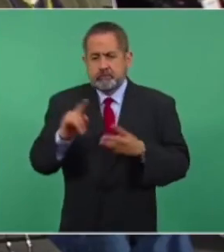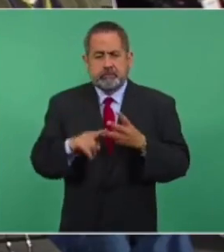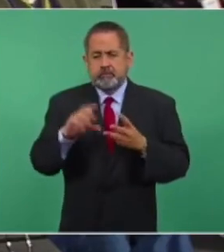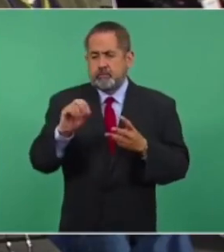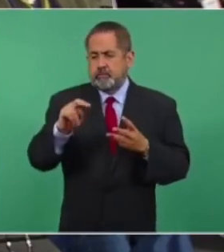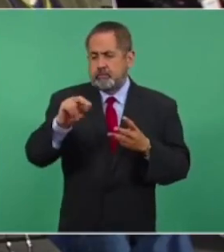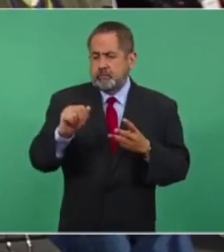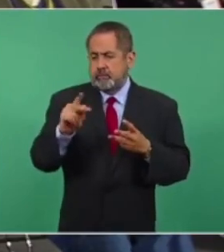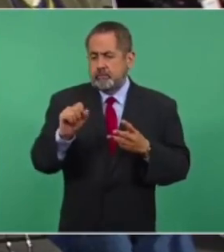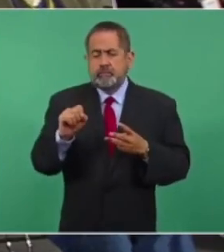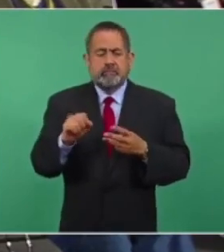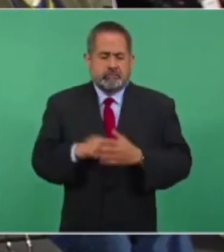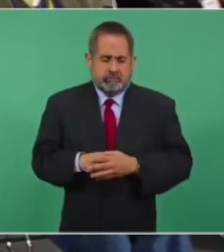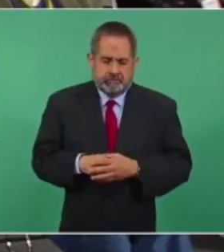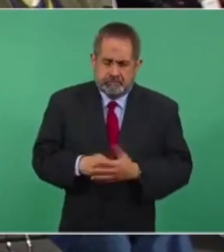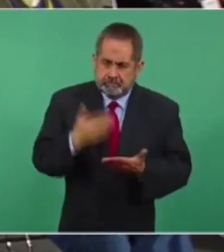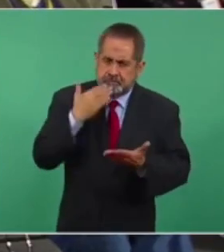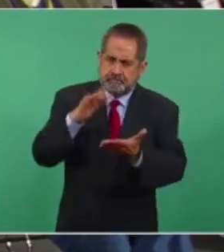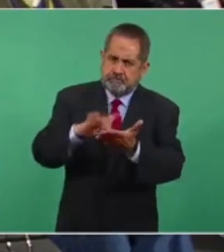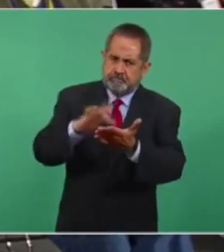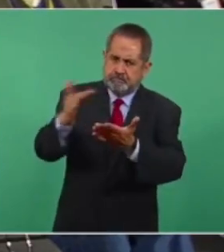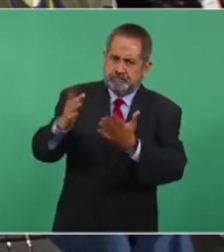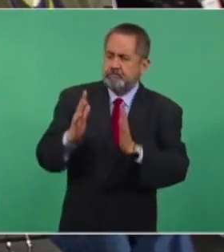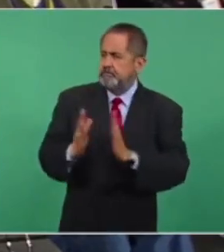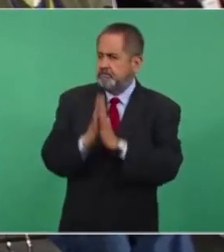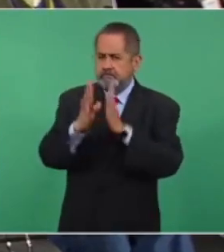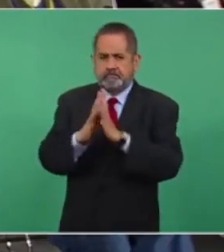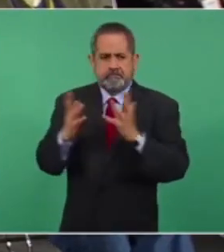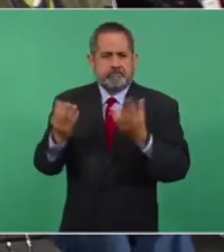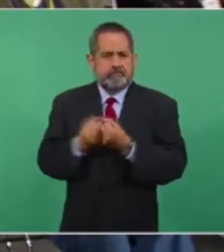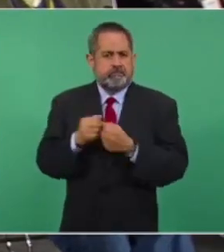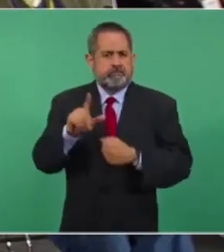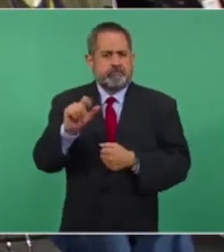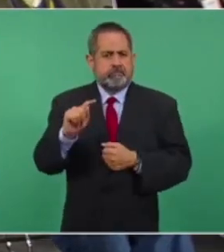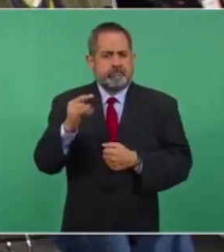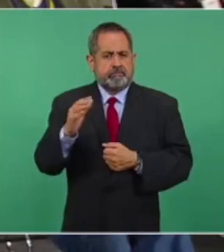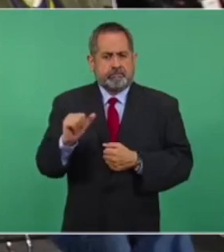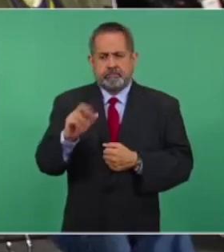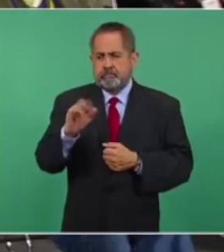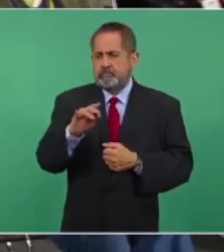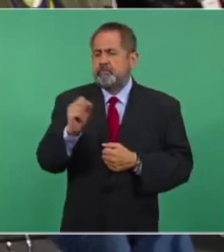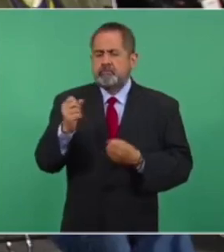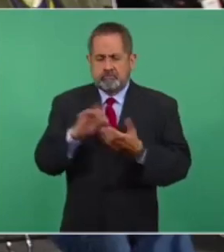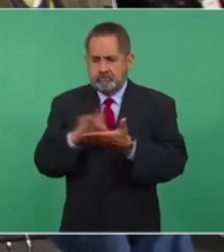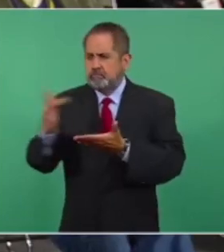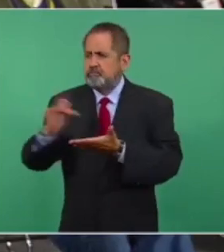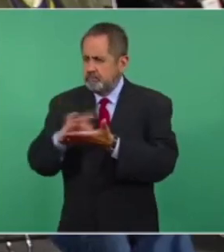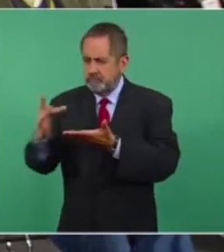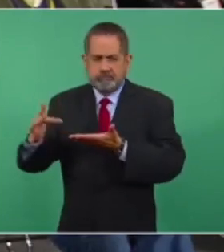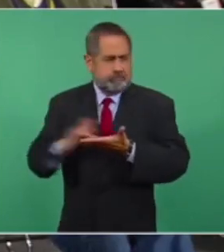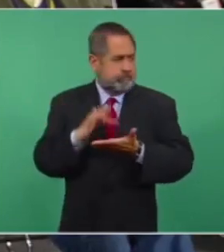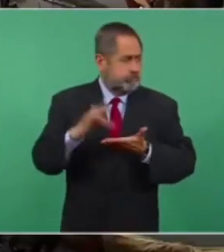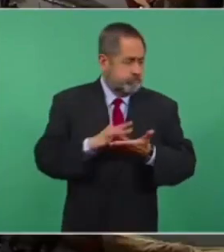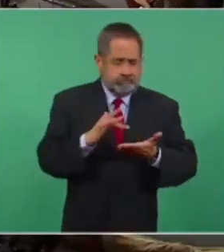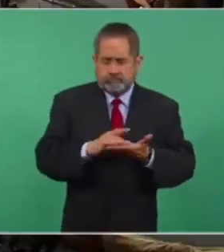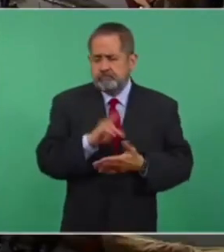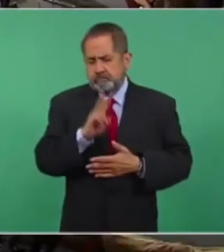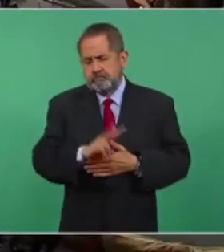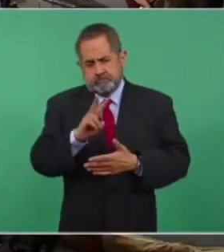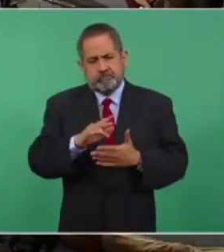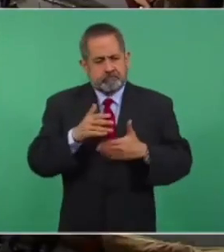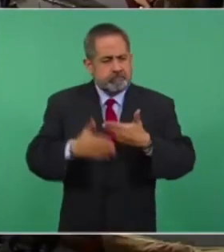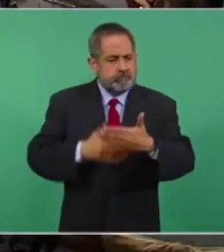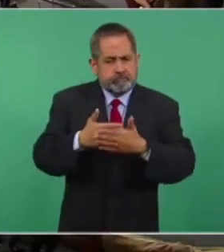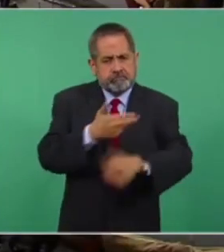APESCA. Agradecemos la intervención de Leticia Ramírez, muchísimas gracias, en el seguimiento a todos